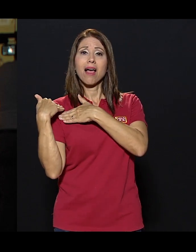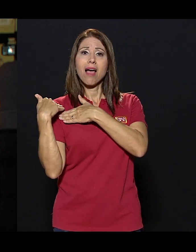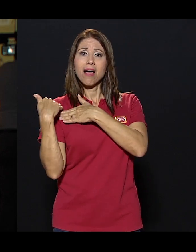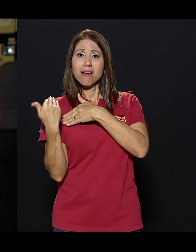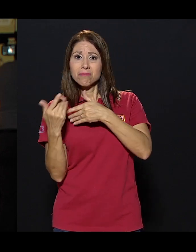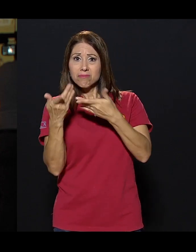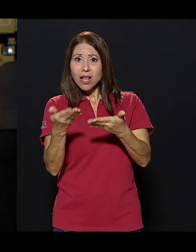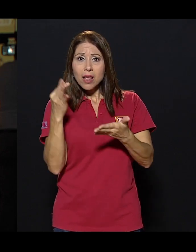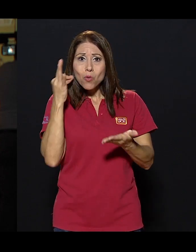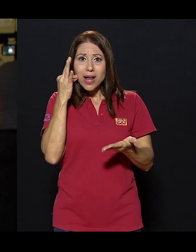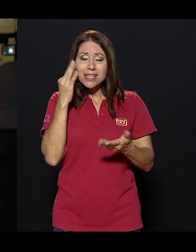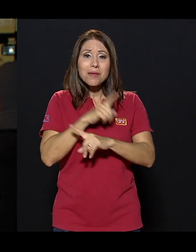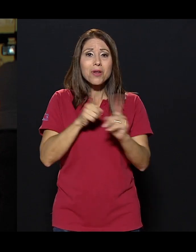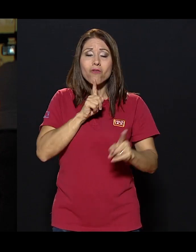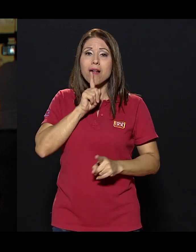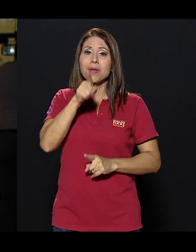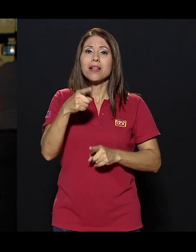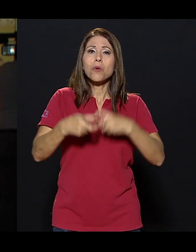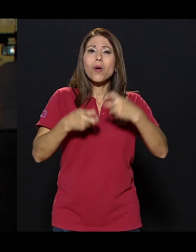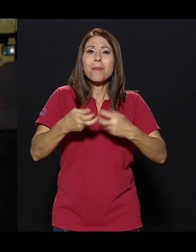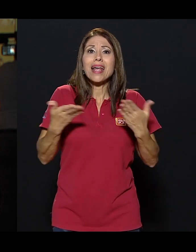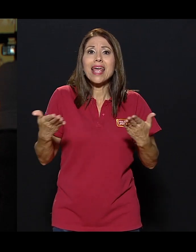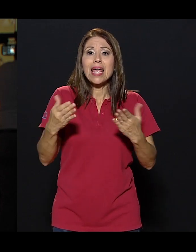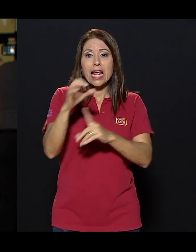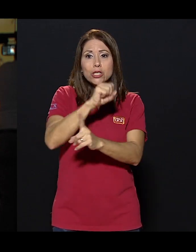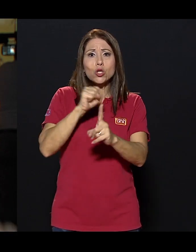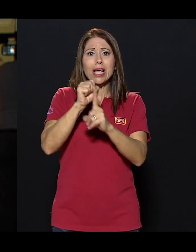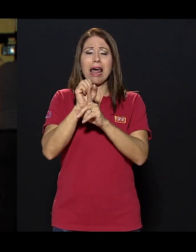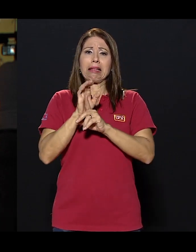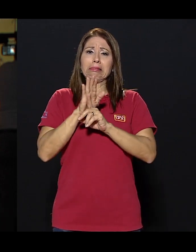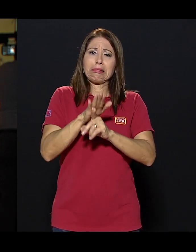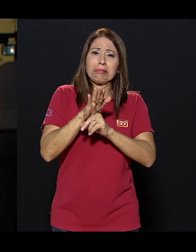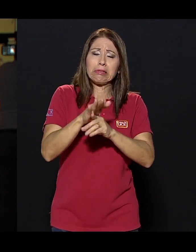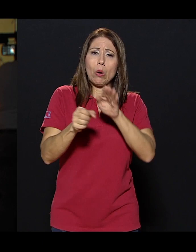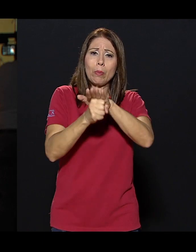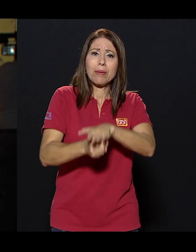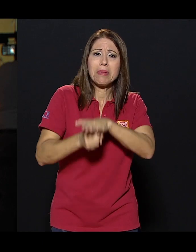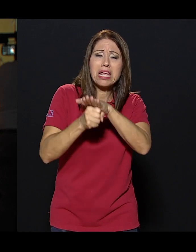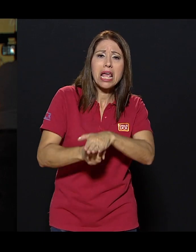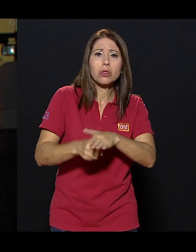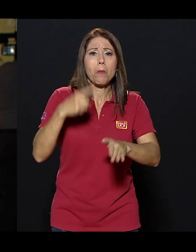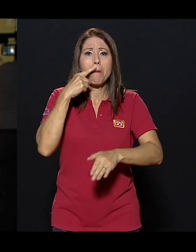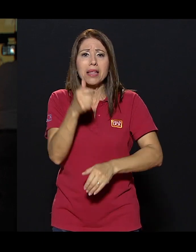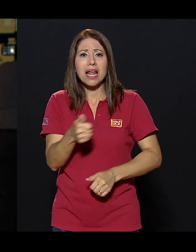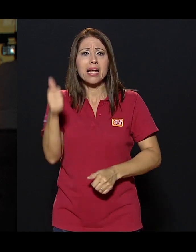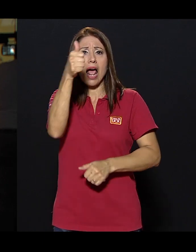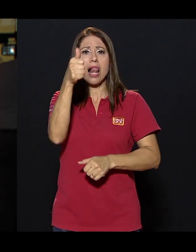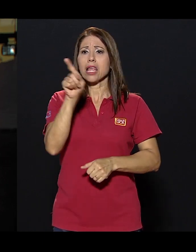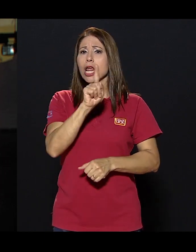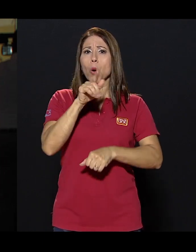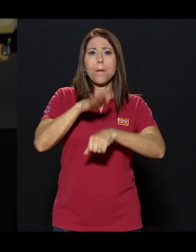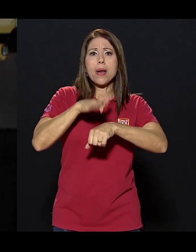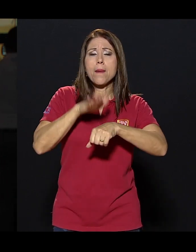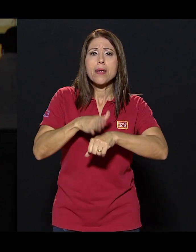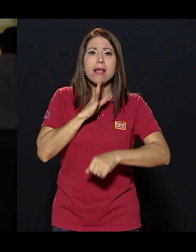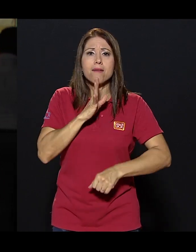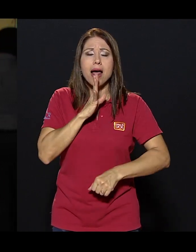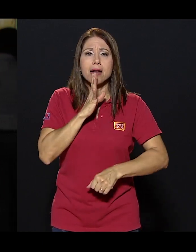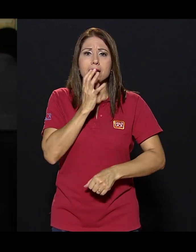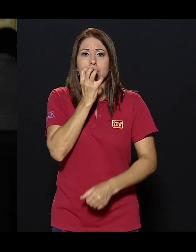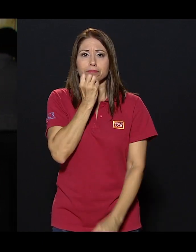carga en las mujeres, ¿verdad? Cuando realmente el problema es que hay una sociedad que te está oprimiendo, que hay una sociedad patriarcal que no te deja